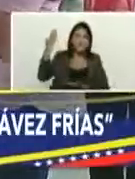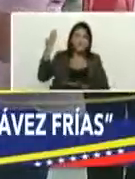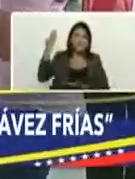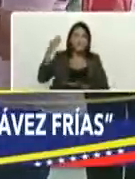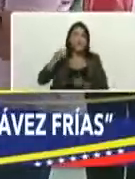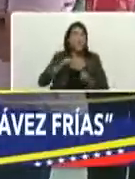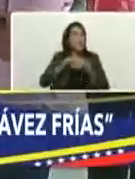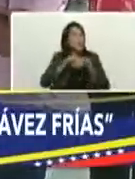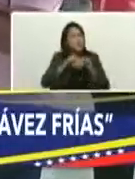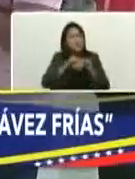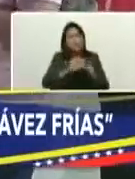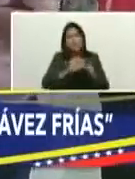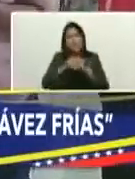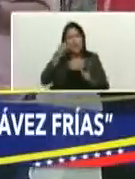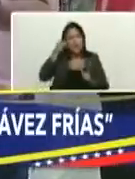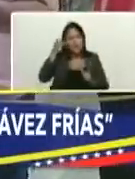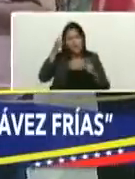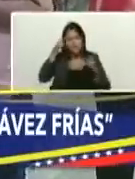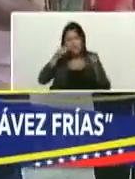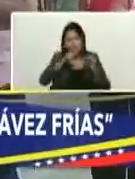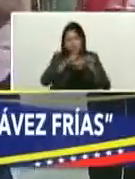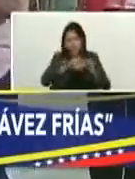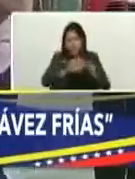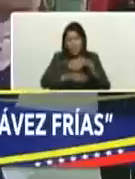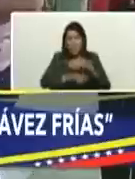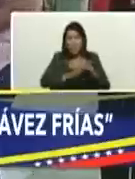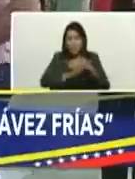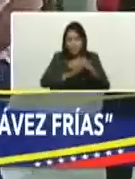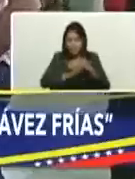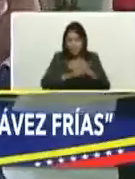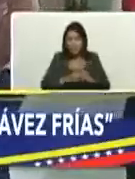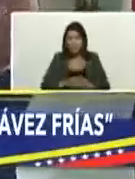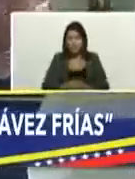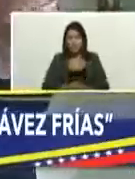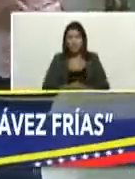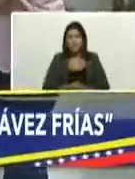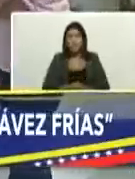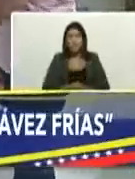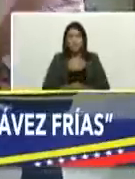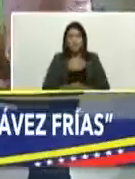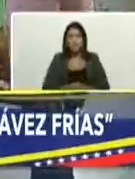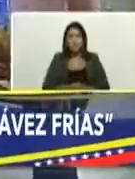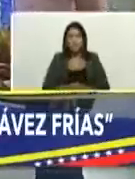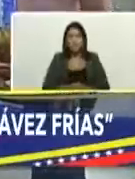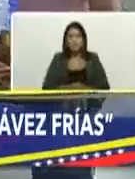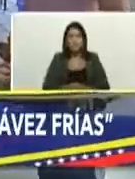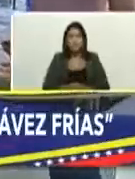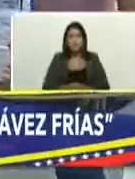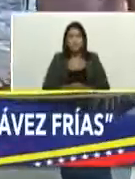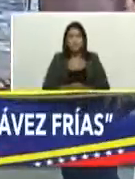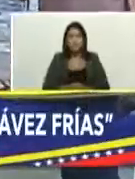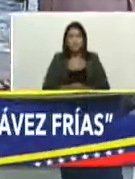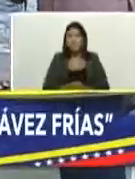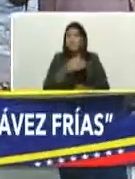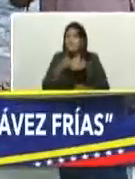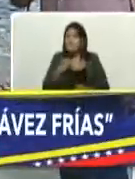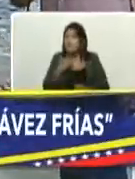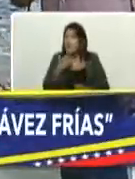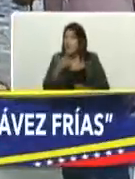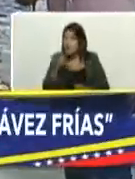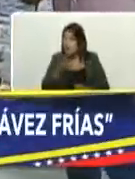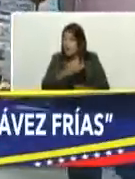firme adelante y más vigente que nunca. Bueno, señor alcalde, ¿qué nos dice al respecto?